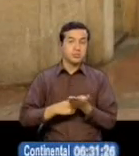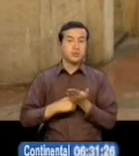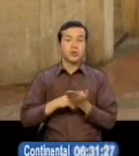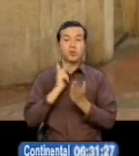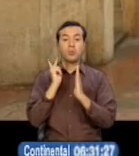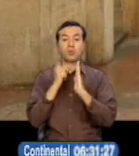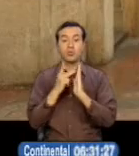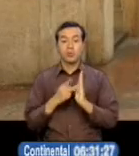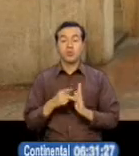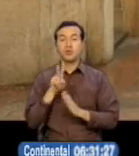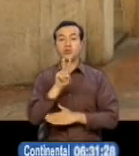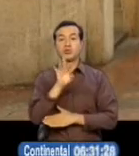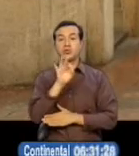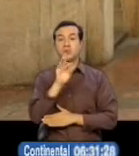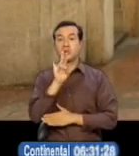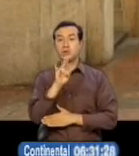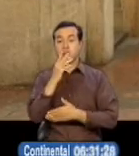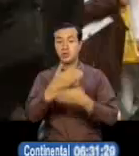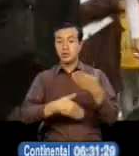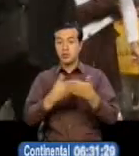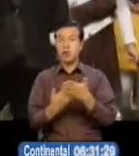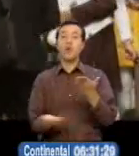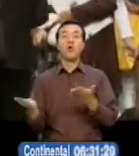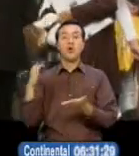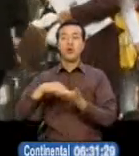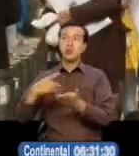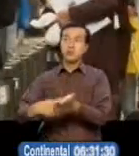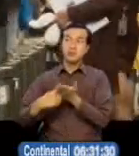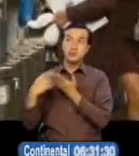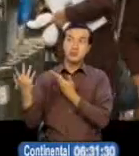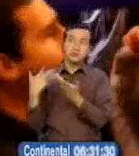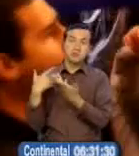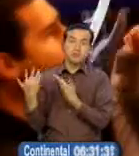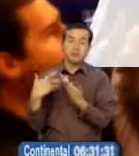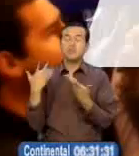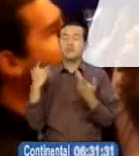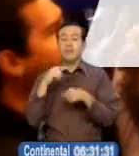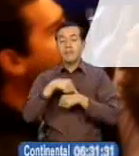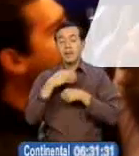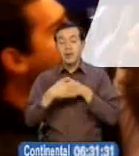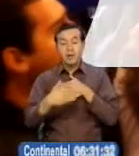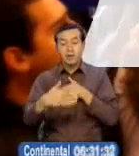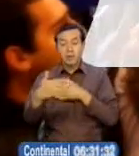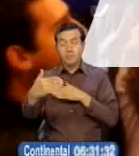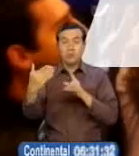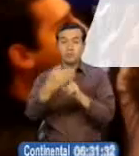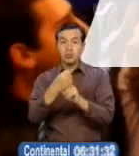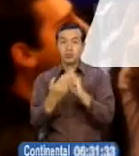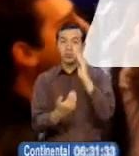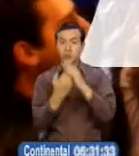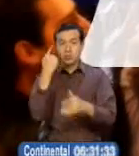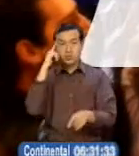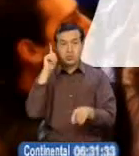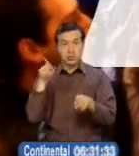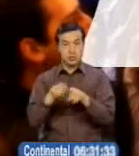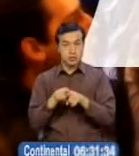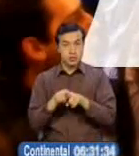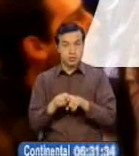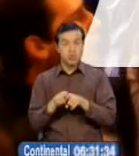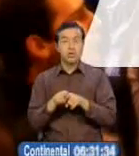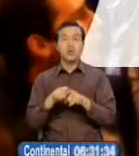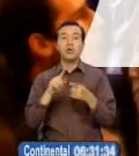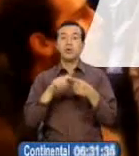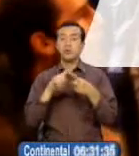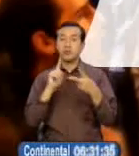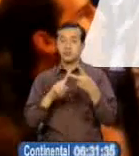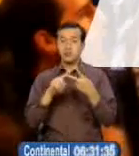puntos de las 297 páginas podrían volver a las mesas de conversaciones y en qué tiempo se podrían alcanzar nuevos consensos? Otra alternativa